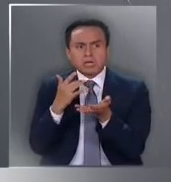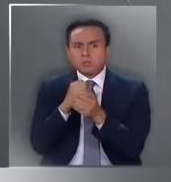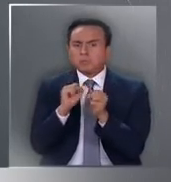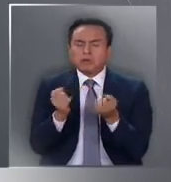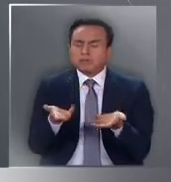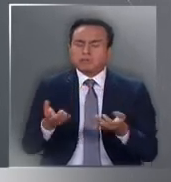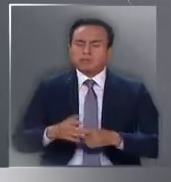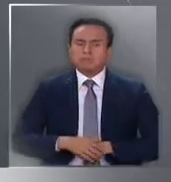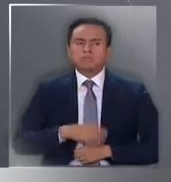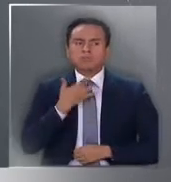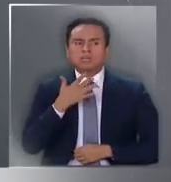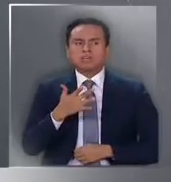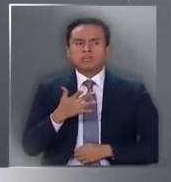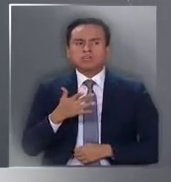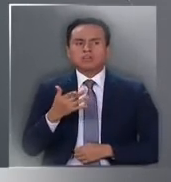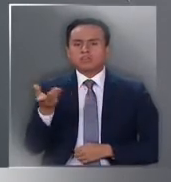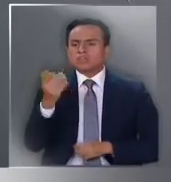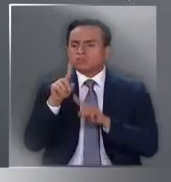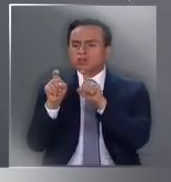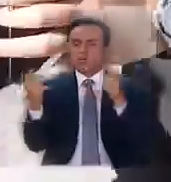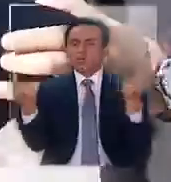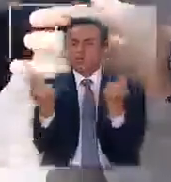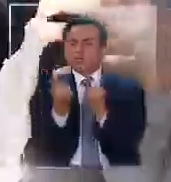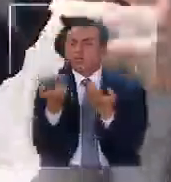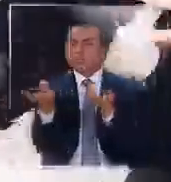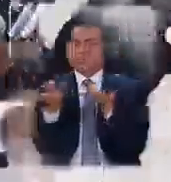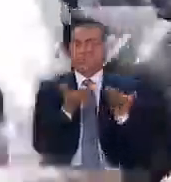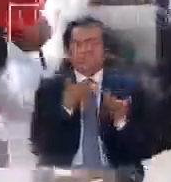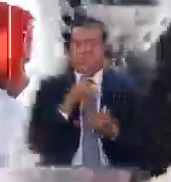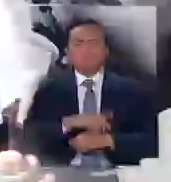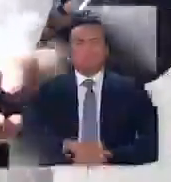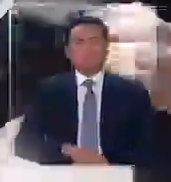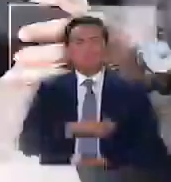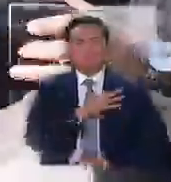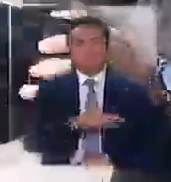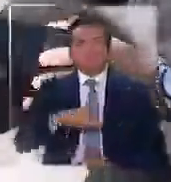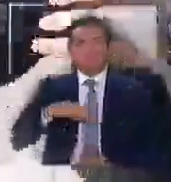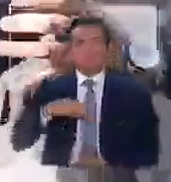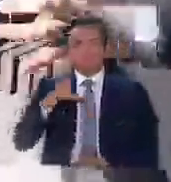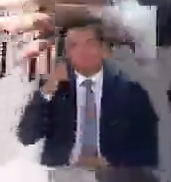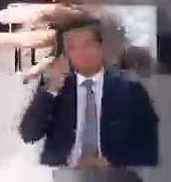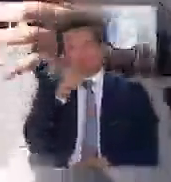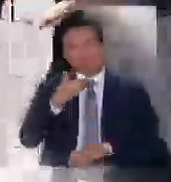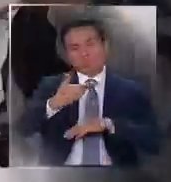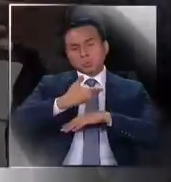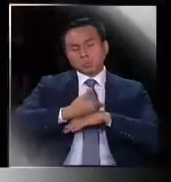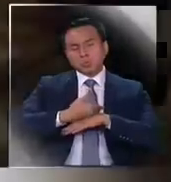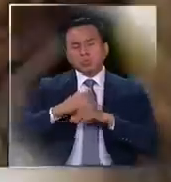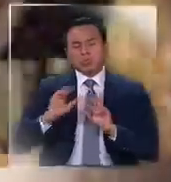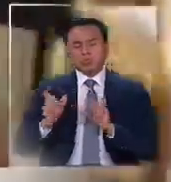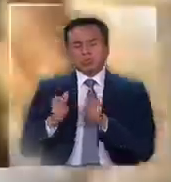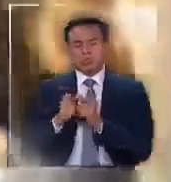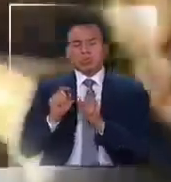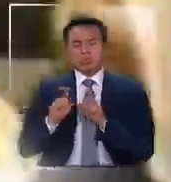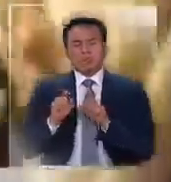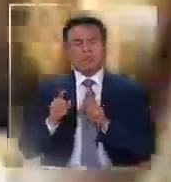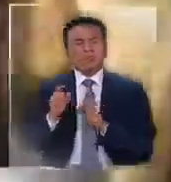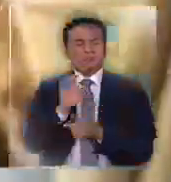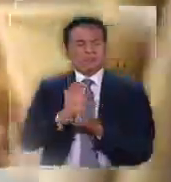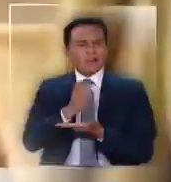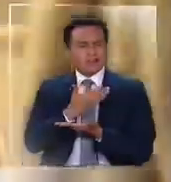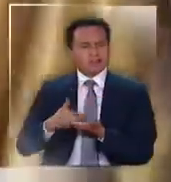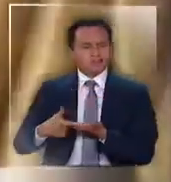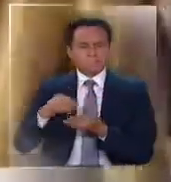estar? ¿Por qué no se pueden a los dos interrogar juntos? La ministra tampoco estimó pertinente la solicitud del Consejo de Defensa del Estado